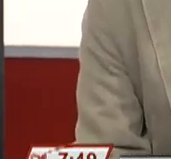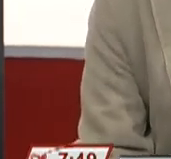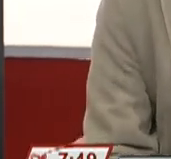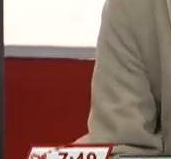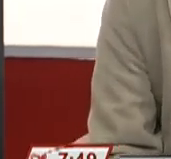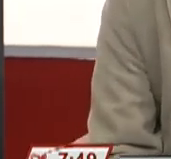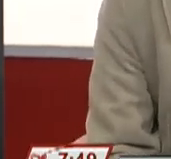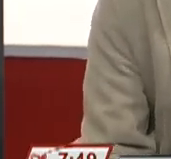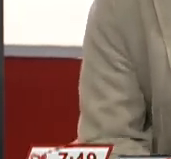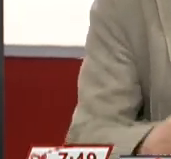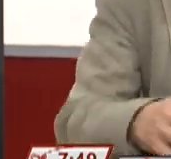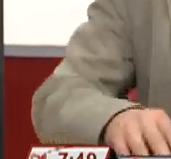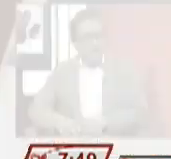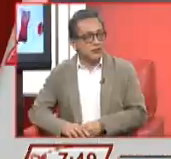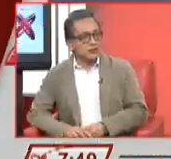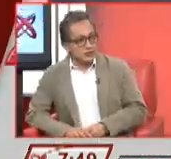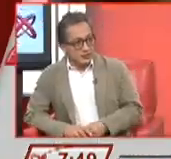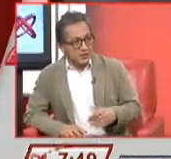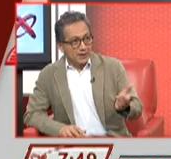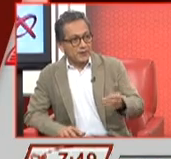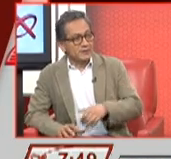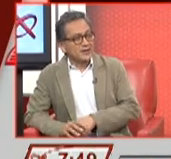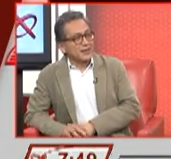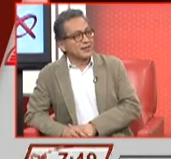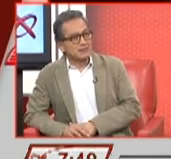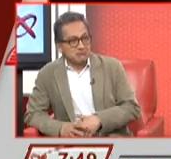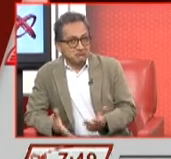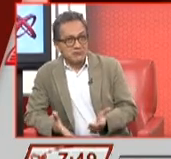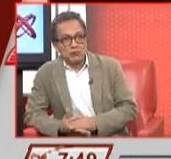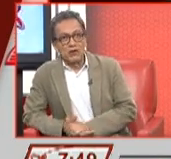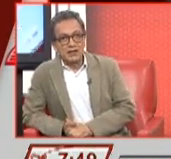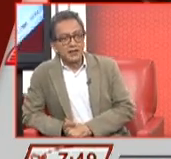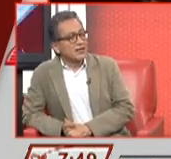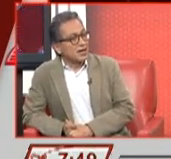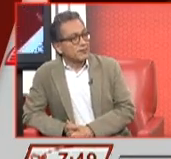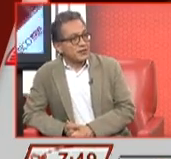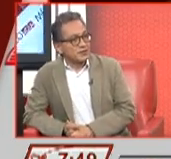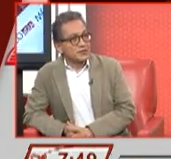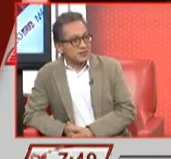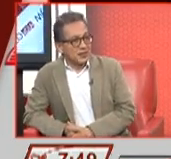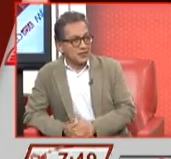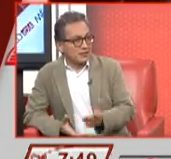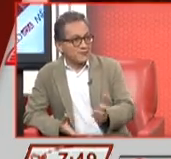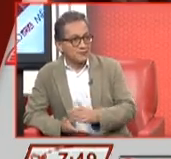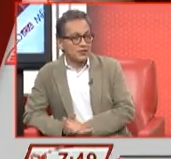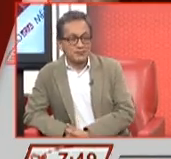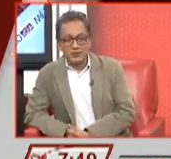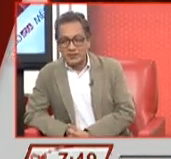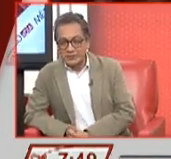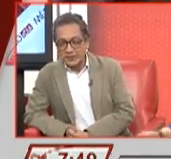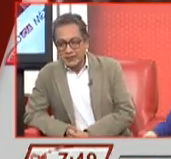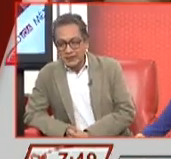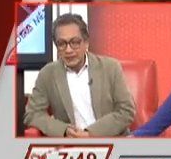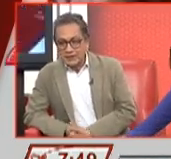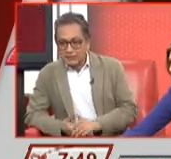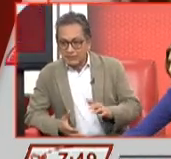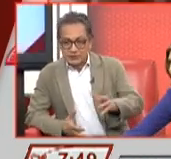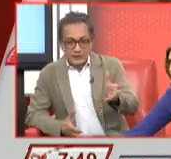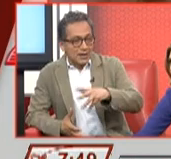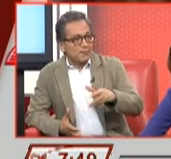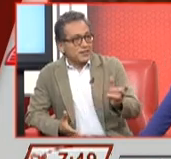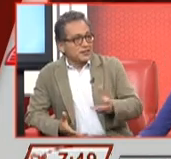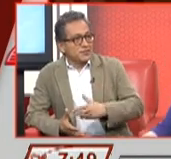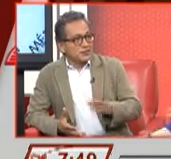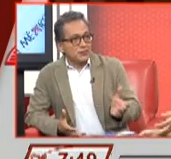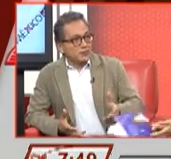de que empezaran a filmar o cuando estaba viendo actores para ver cuál era el ideal para representar, por ejemplo, a Batman,